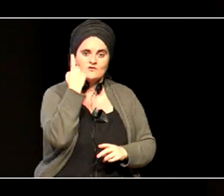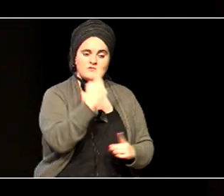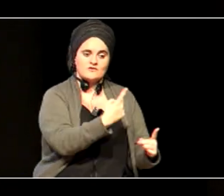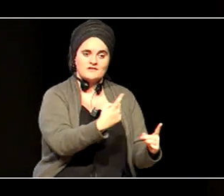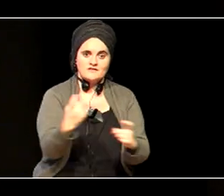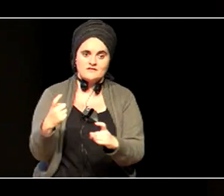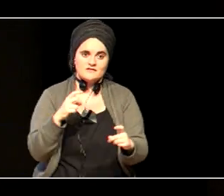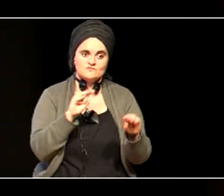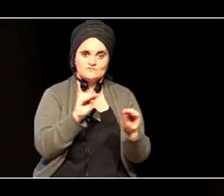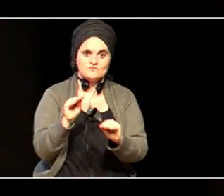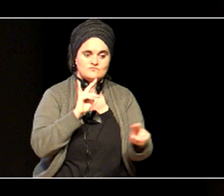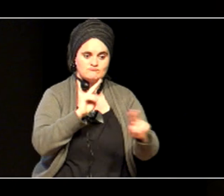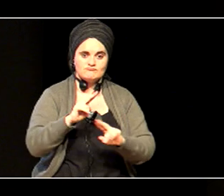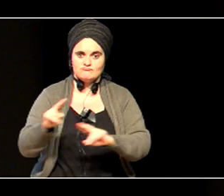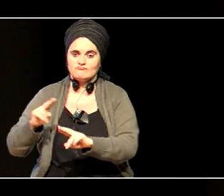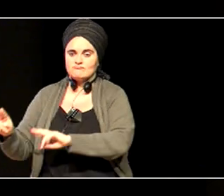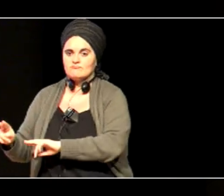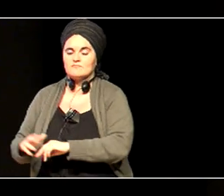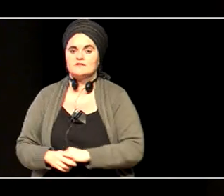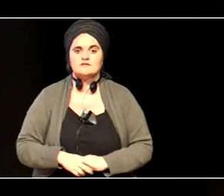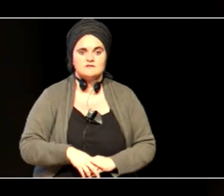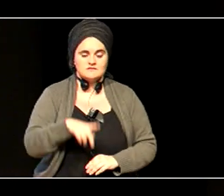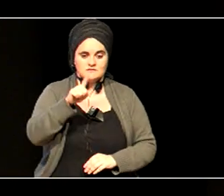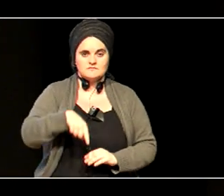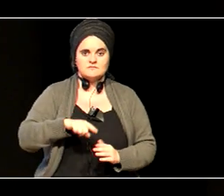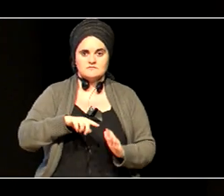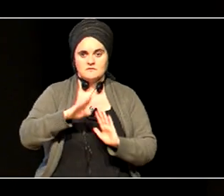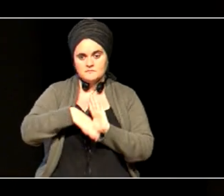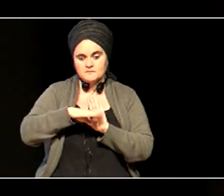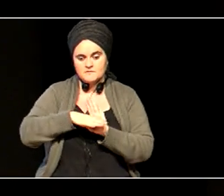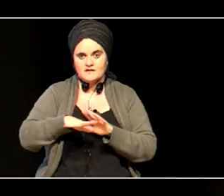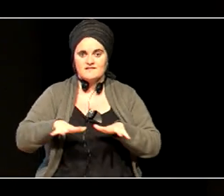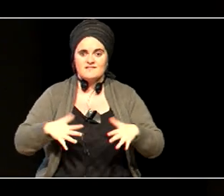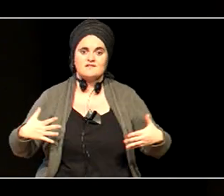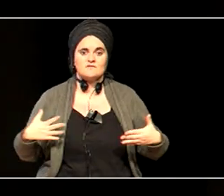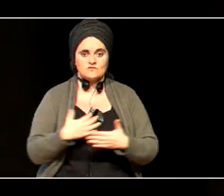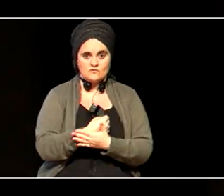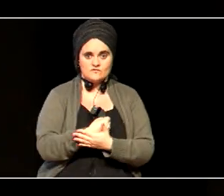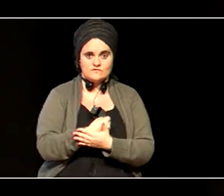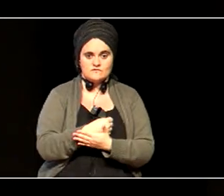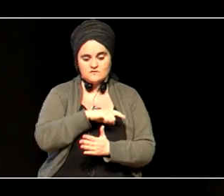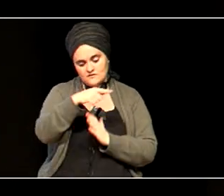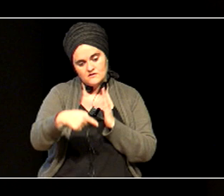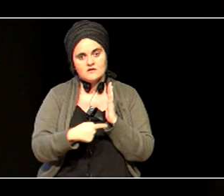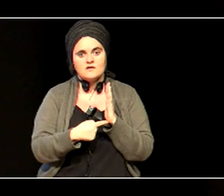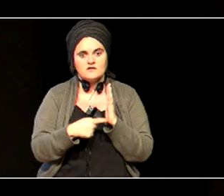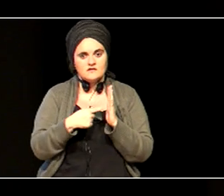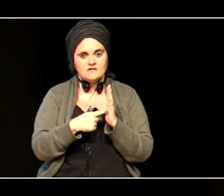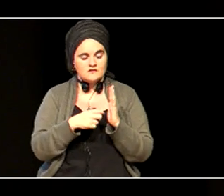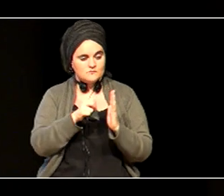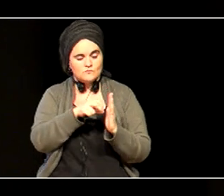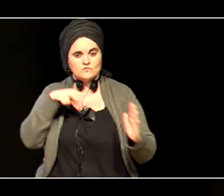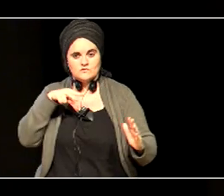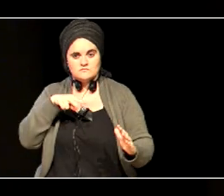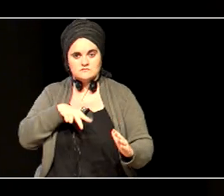ERA berean ere, plan edo tekimen guzti horien artean, ikuspegi integrala eta